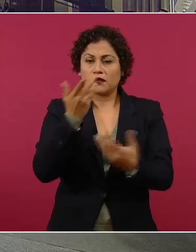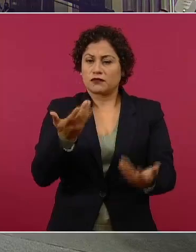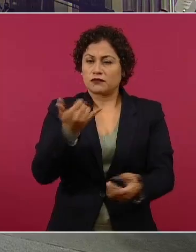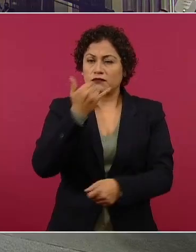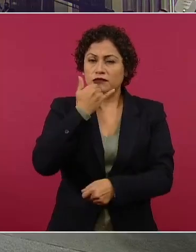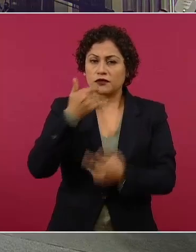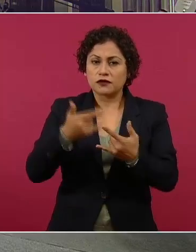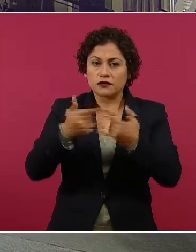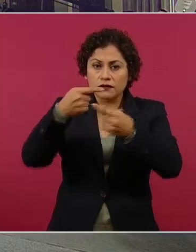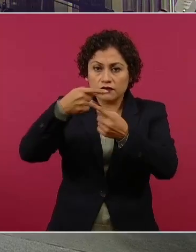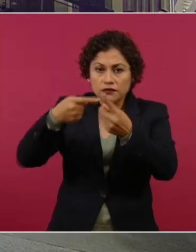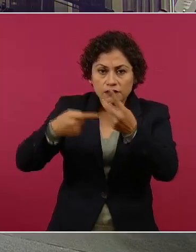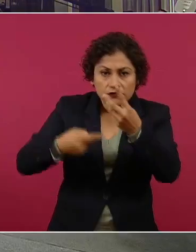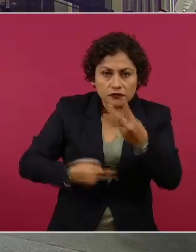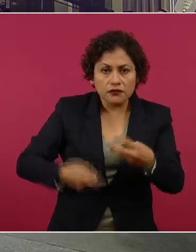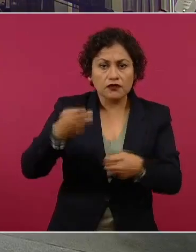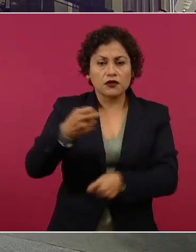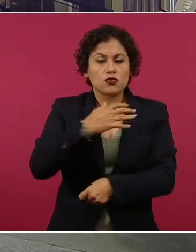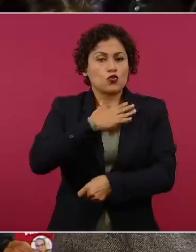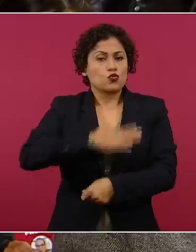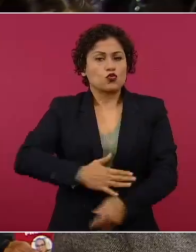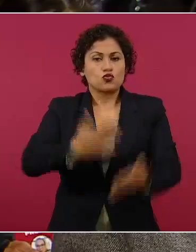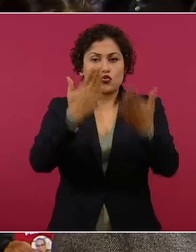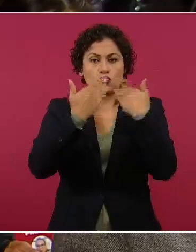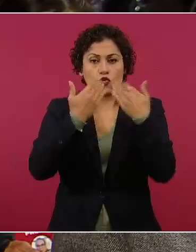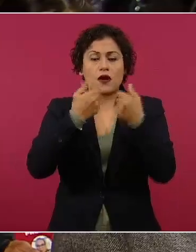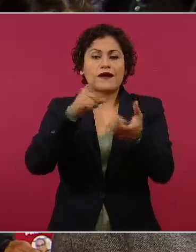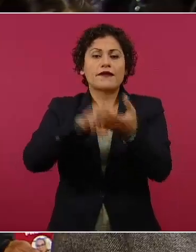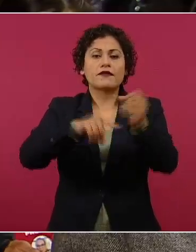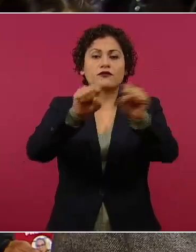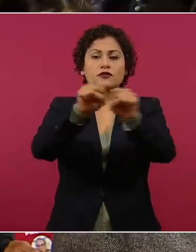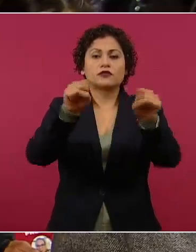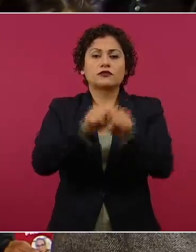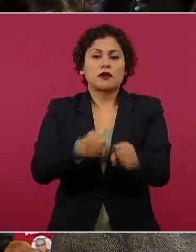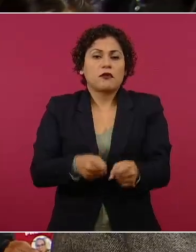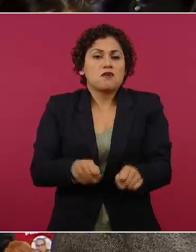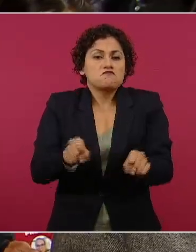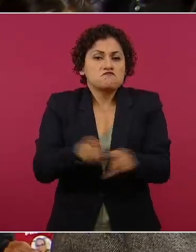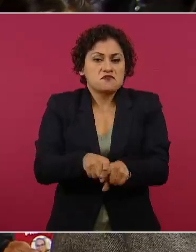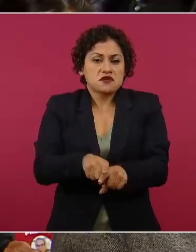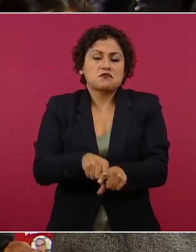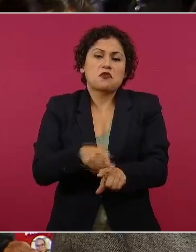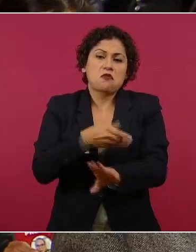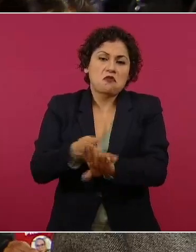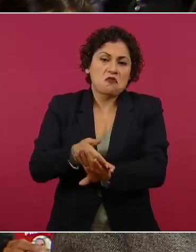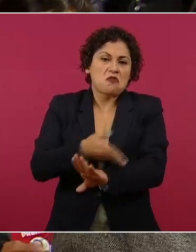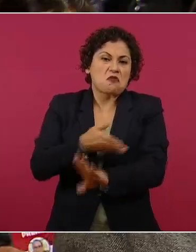caso de injusticia que se replica por el sistema que deja de proceder conforme a la perspectiva de género